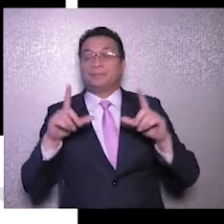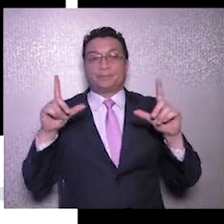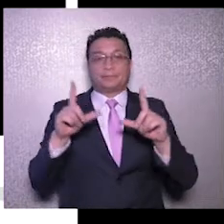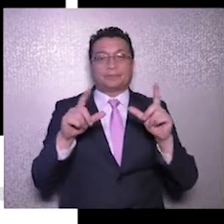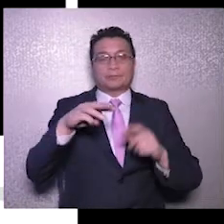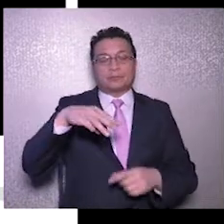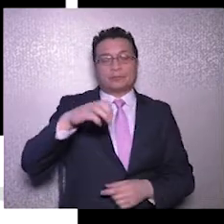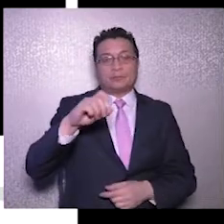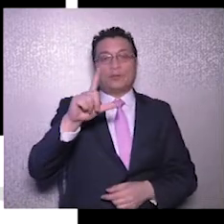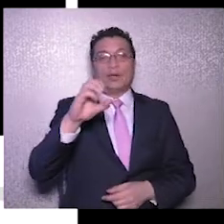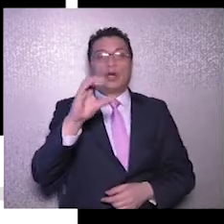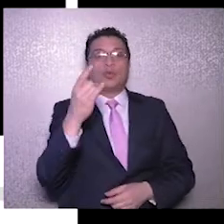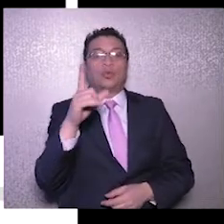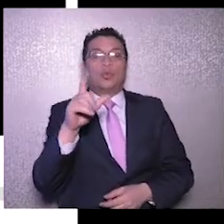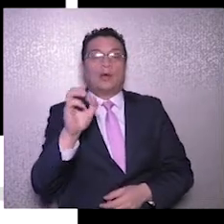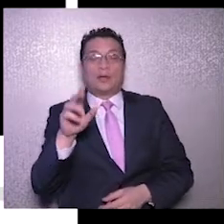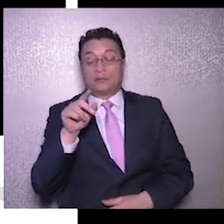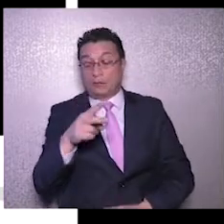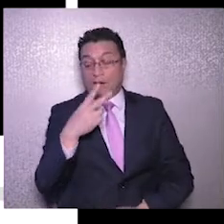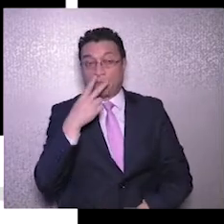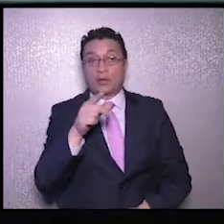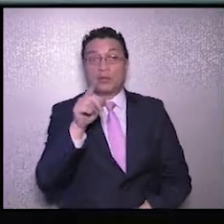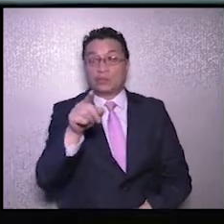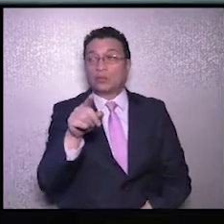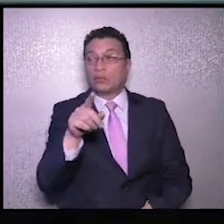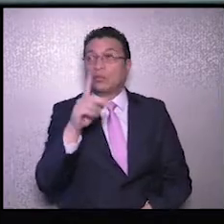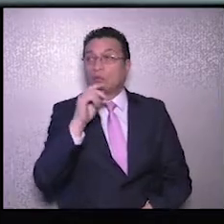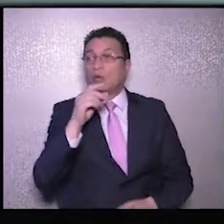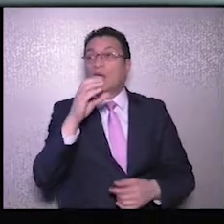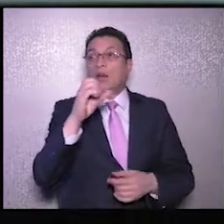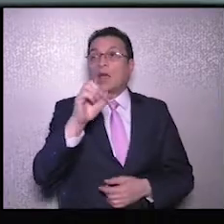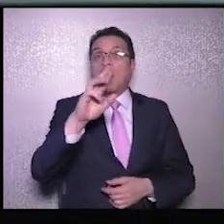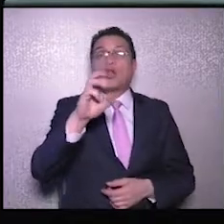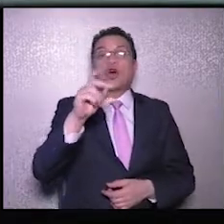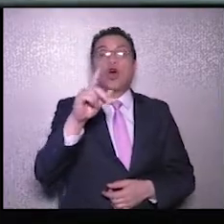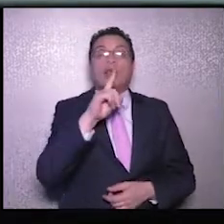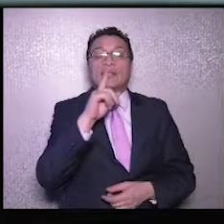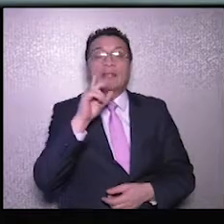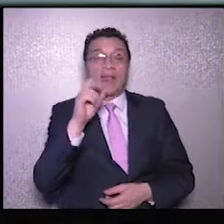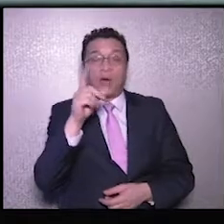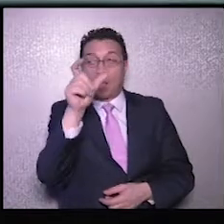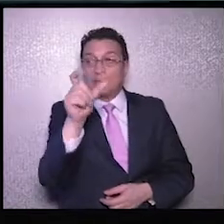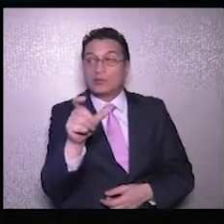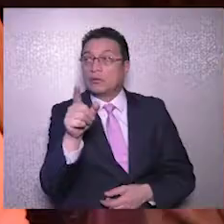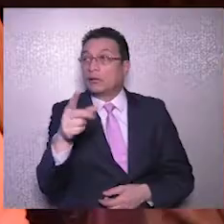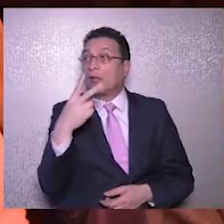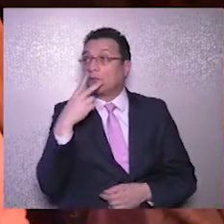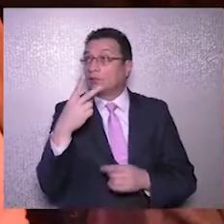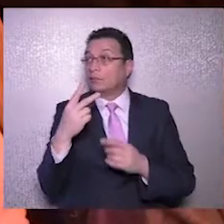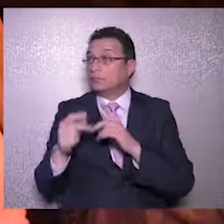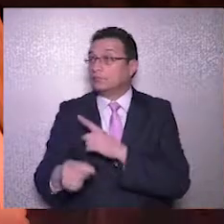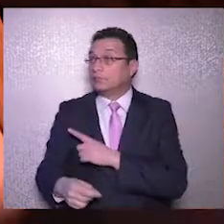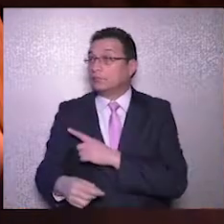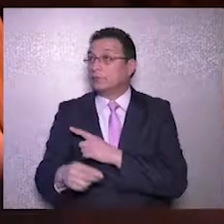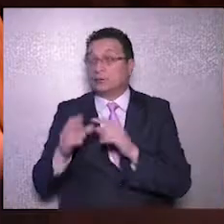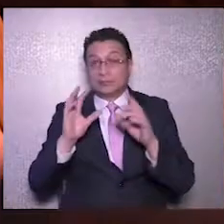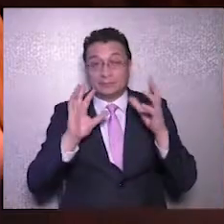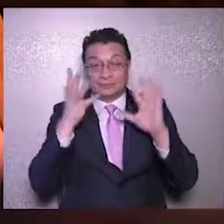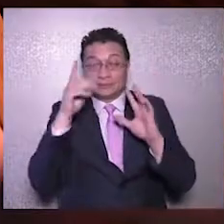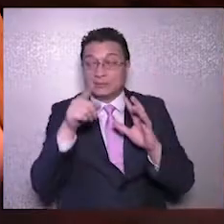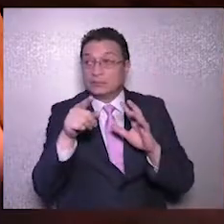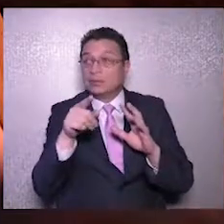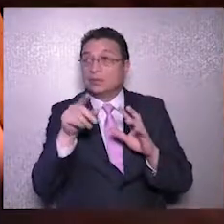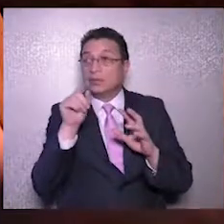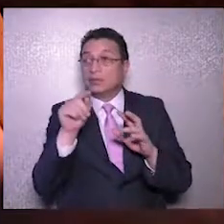moleculares. Esto que ustedes ven aquí es la carótida de un paciente. Y lo que brilla ahí es el lugar donde